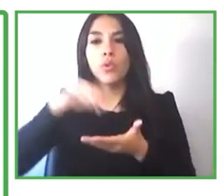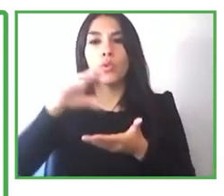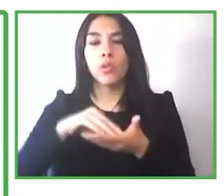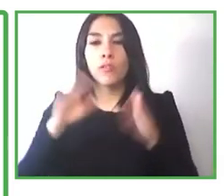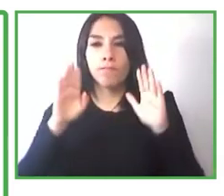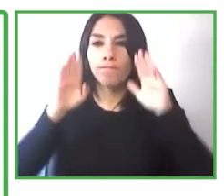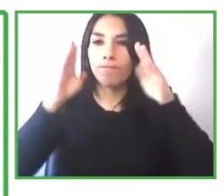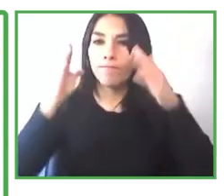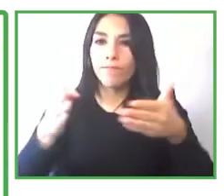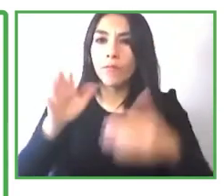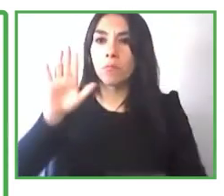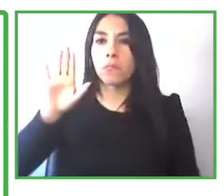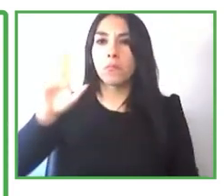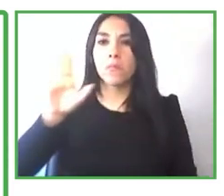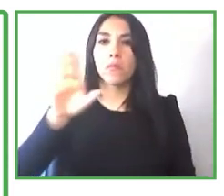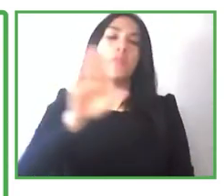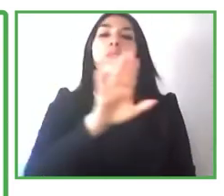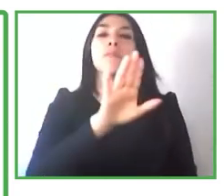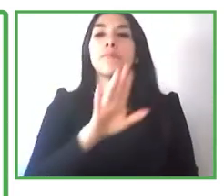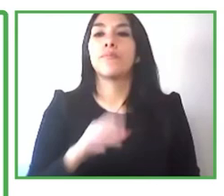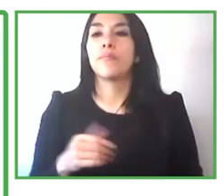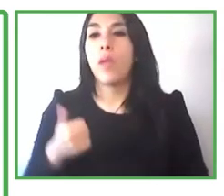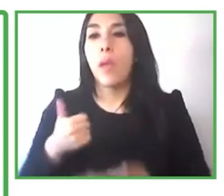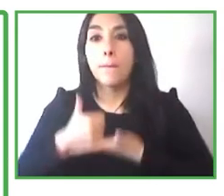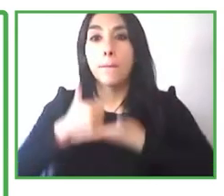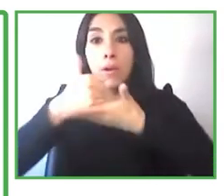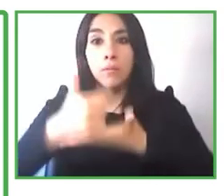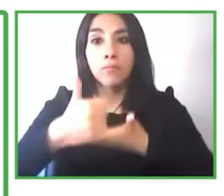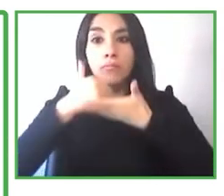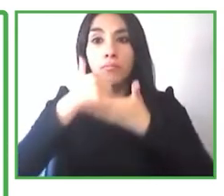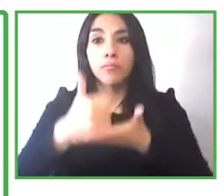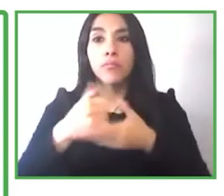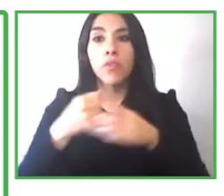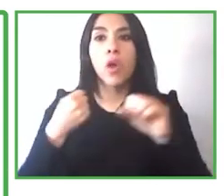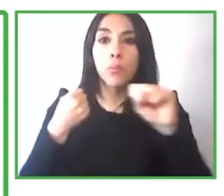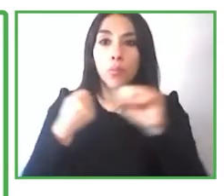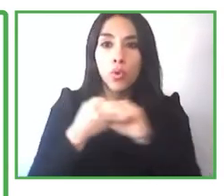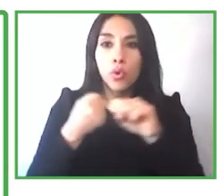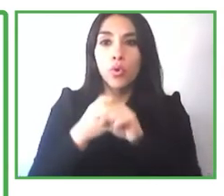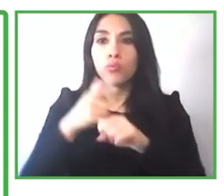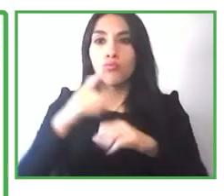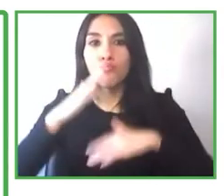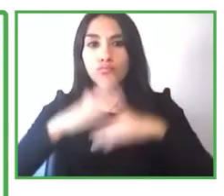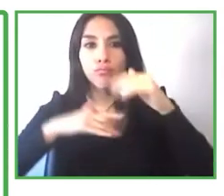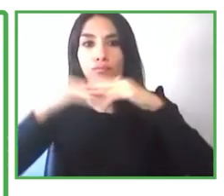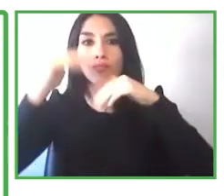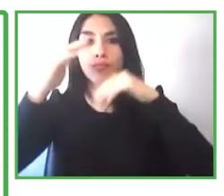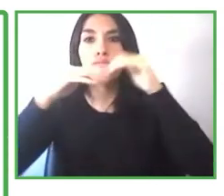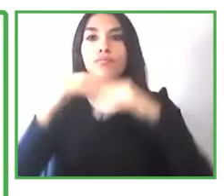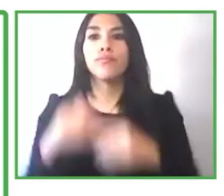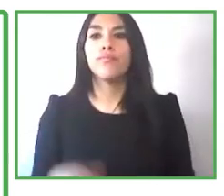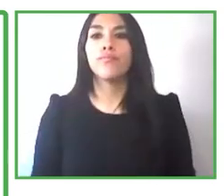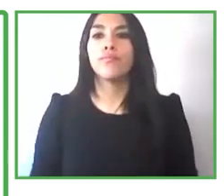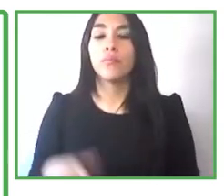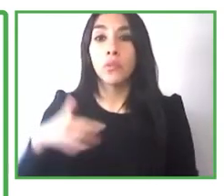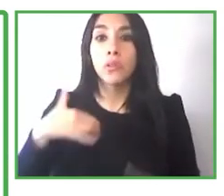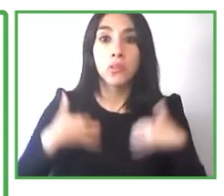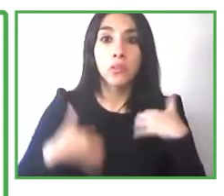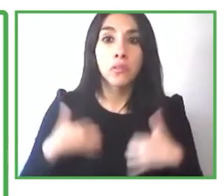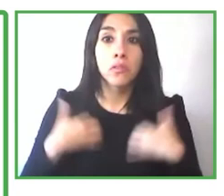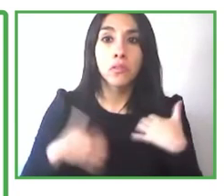en ayudarles a construir en las áreas donde estén interesados para poder alcanzar sus